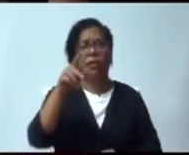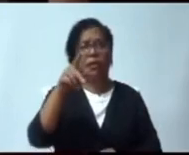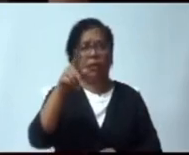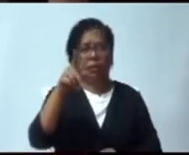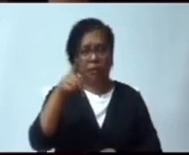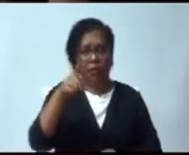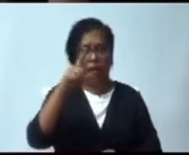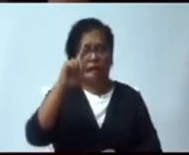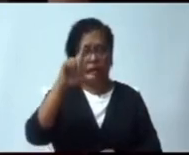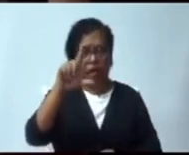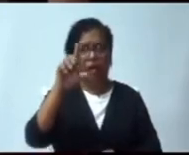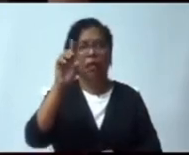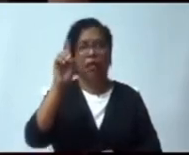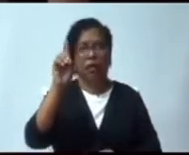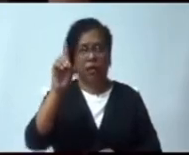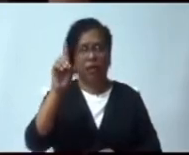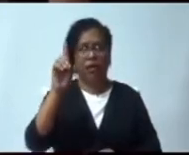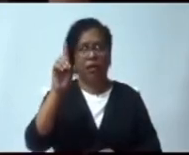causa común,